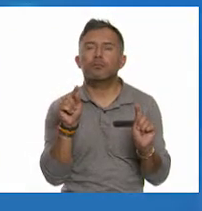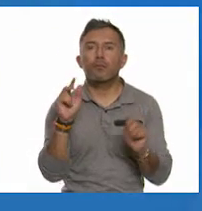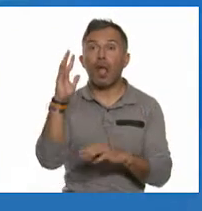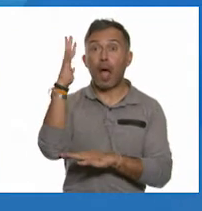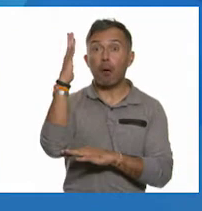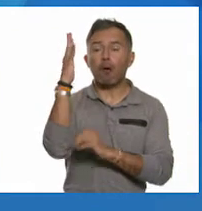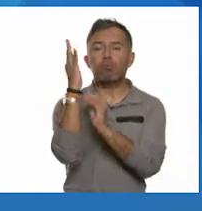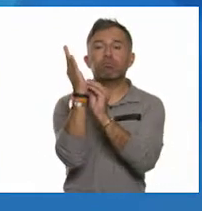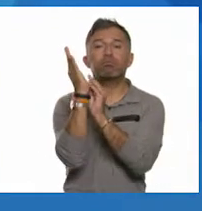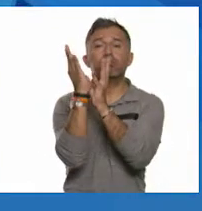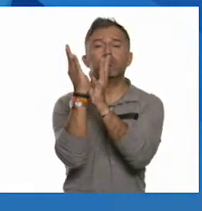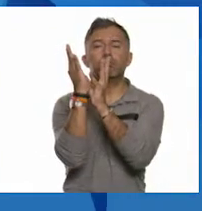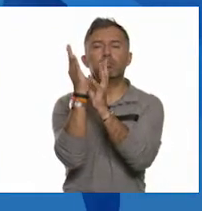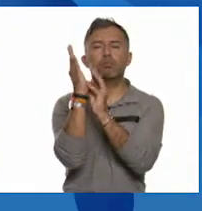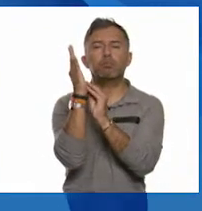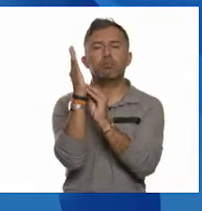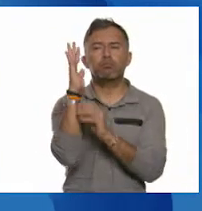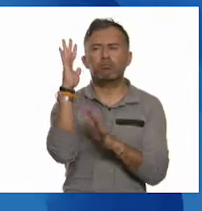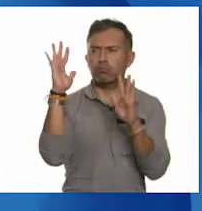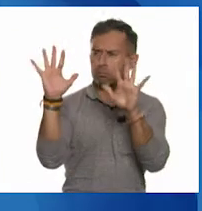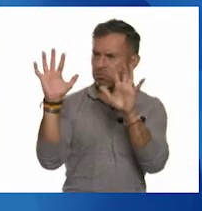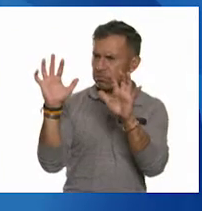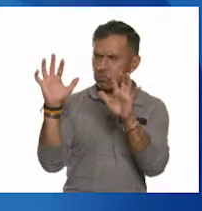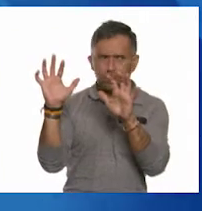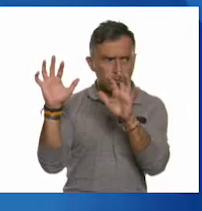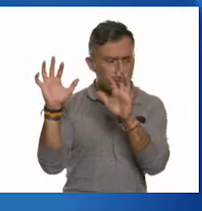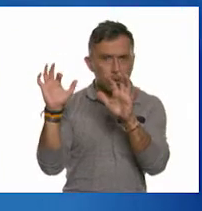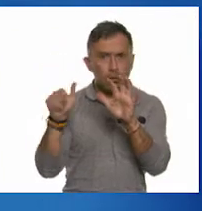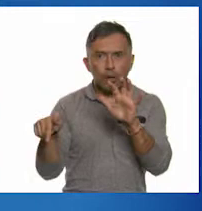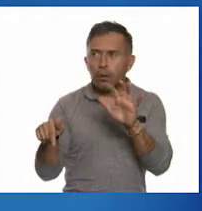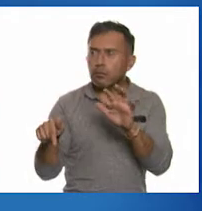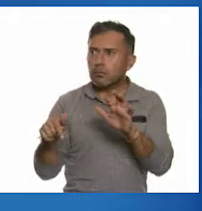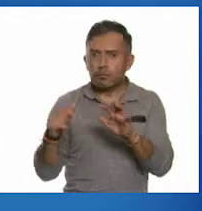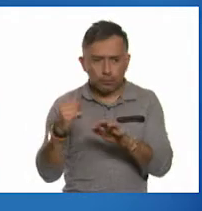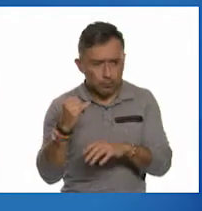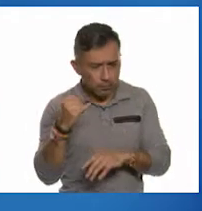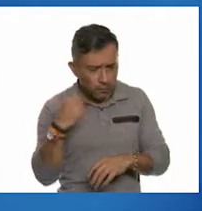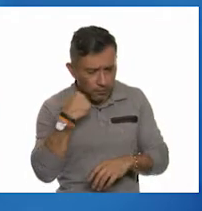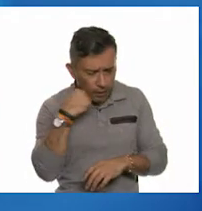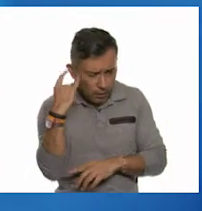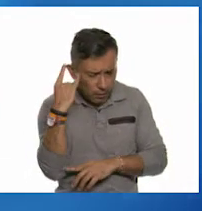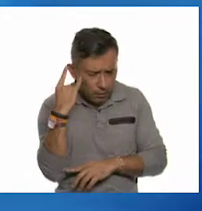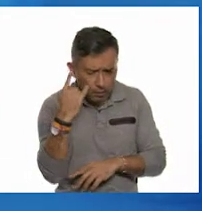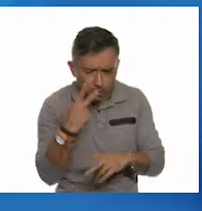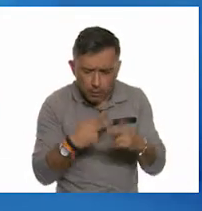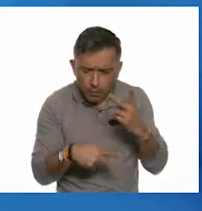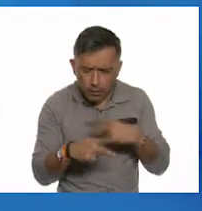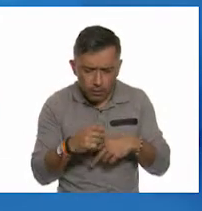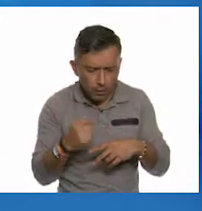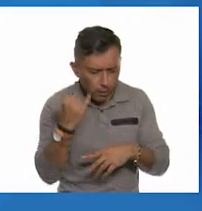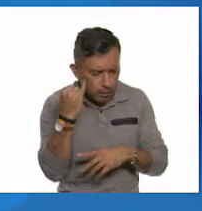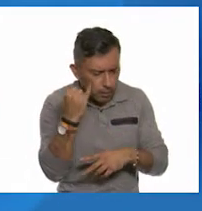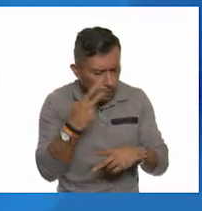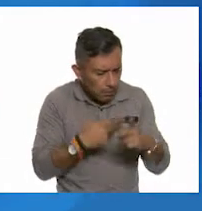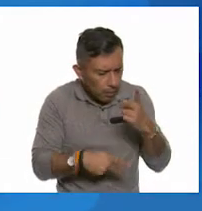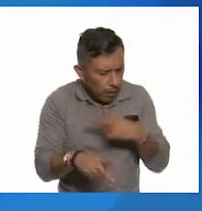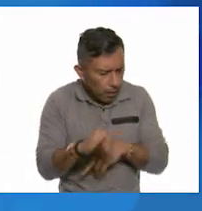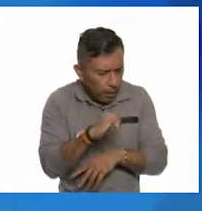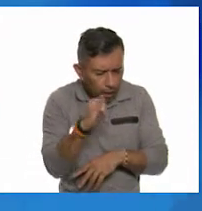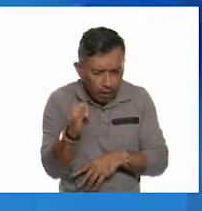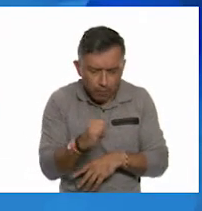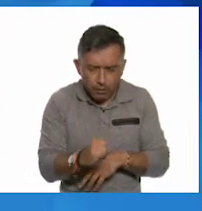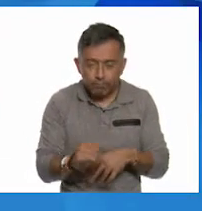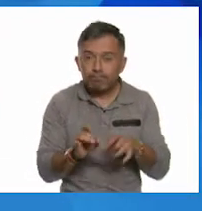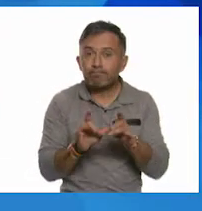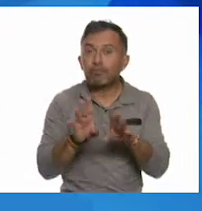florecer. La primavera no ha querido venir a mi jardín, se lamentaba una y otra vez el gigante.